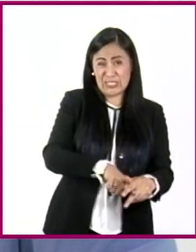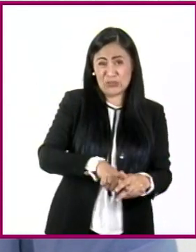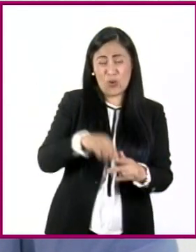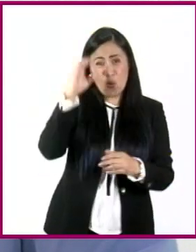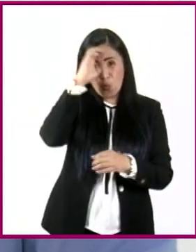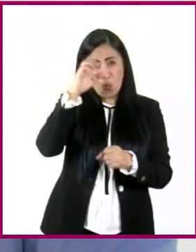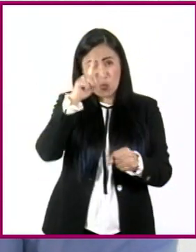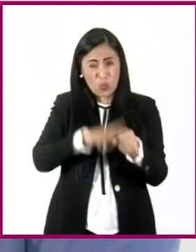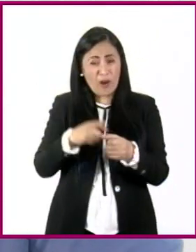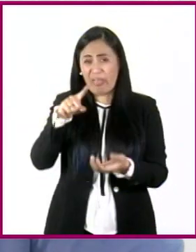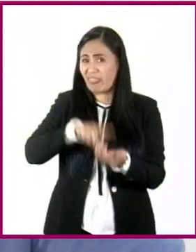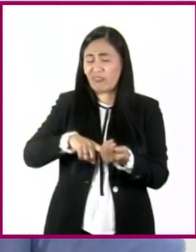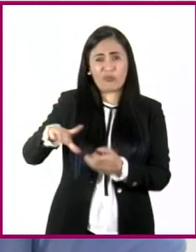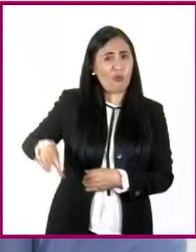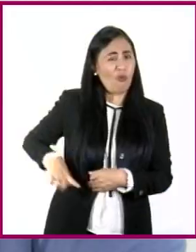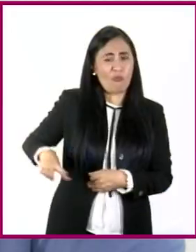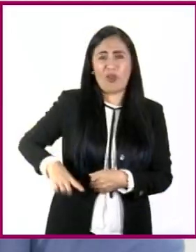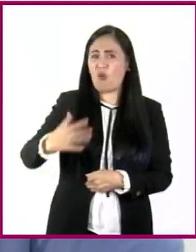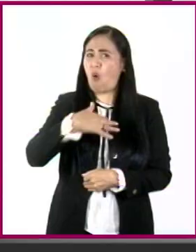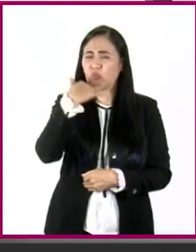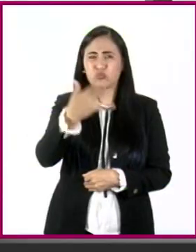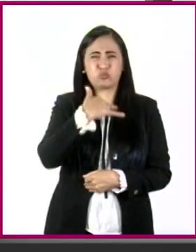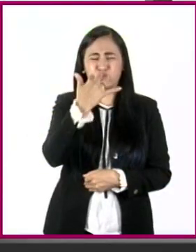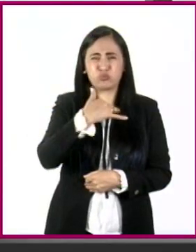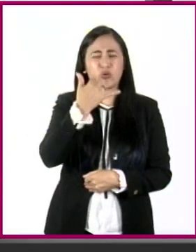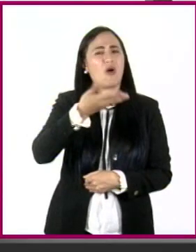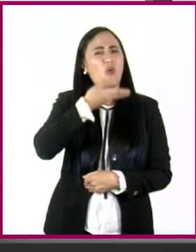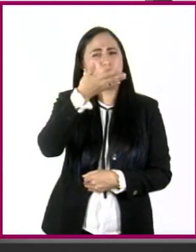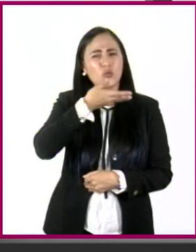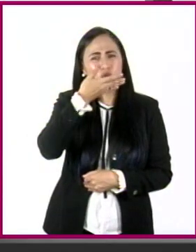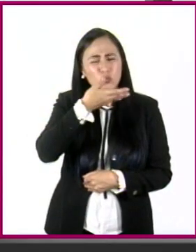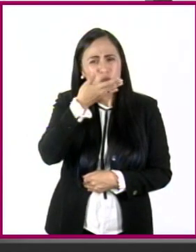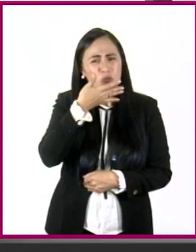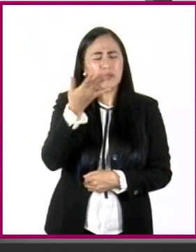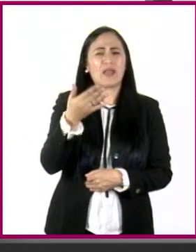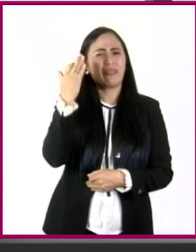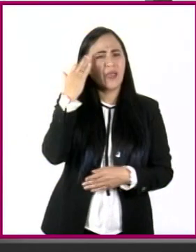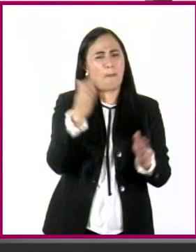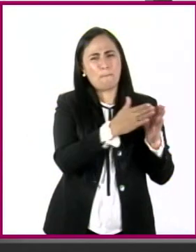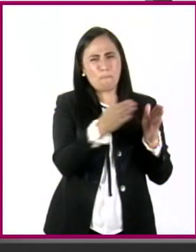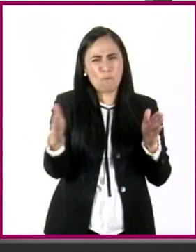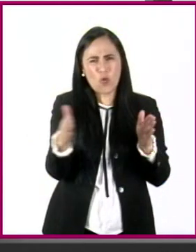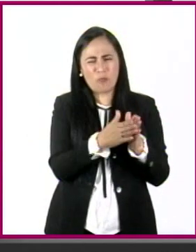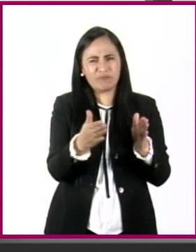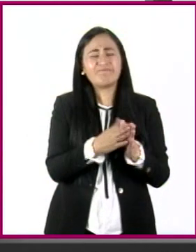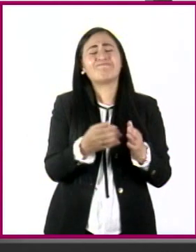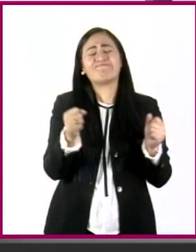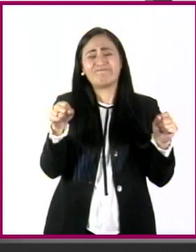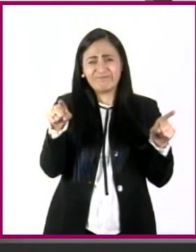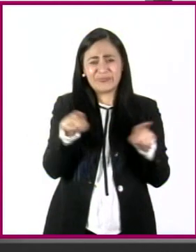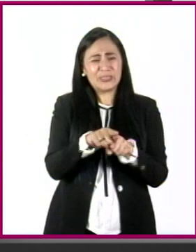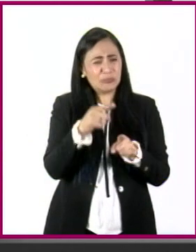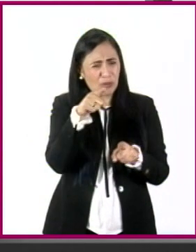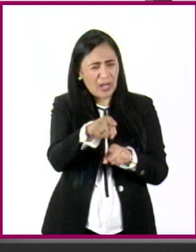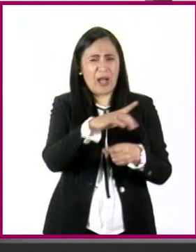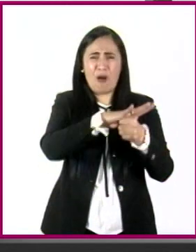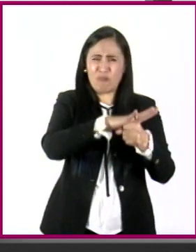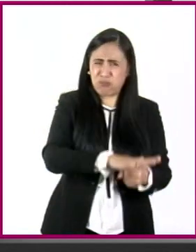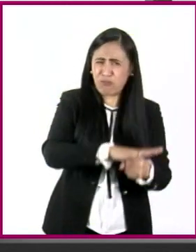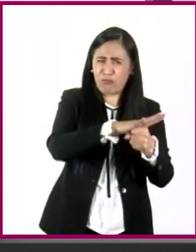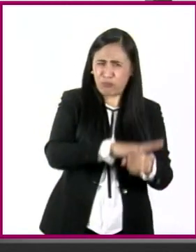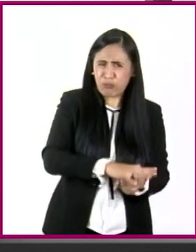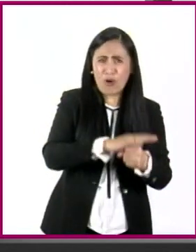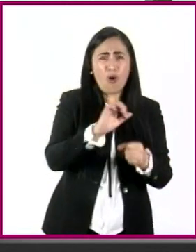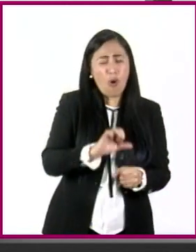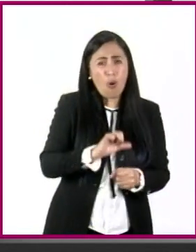corrupción sistémica en la vida pública de nuestro país. Y que fue a partir de ese periodo que también se experimentó una represión sistémica a